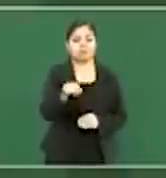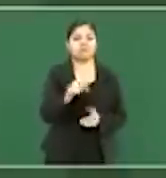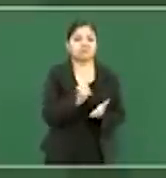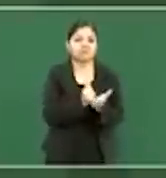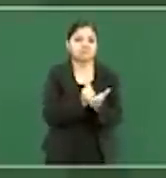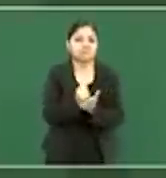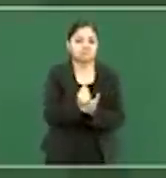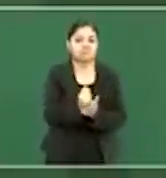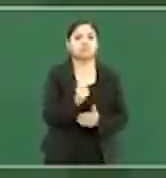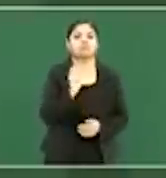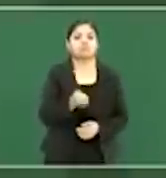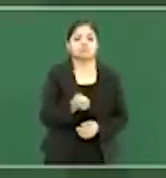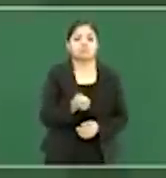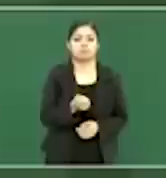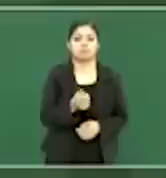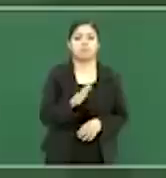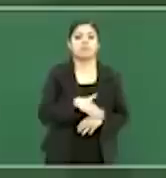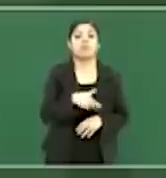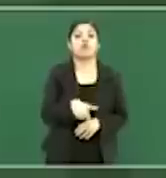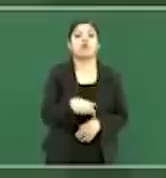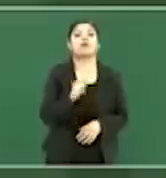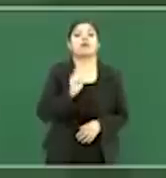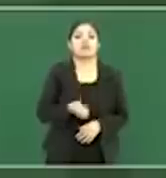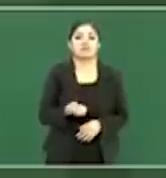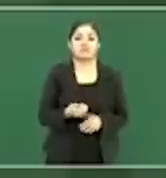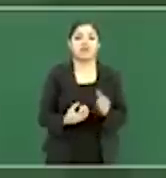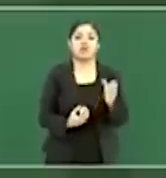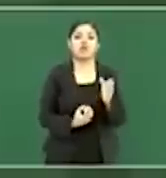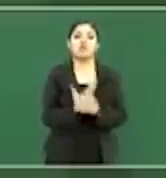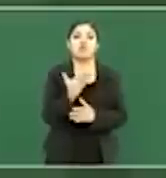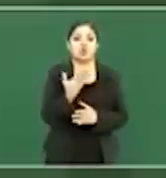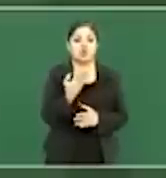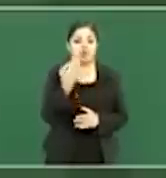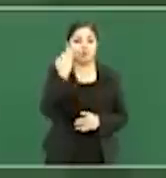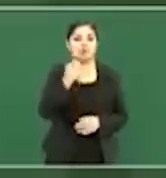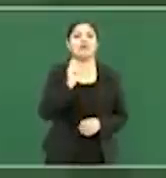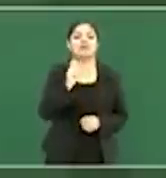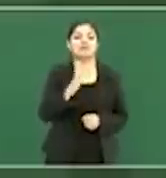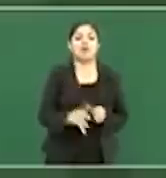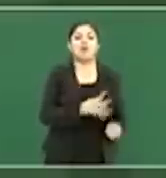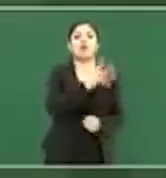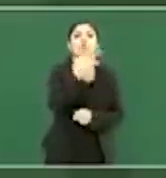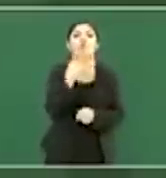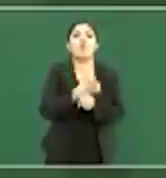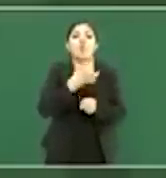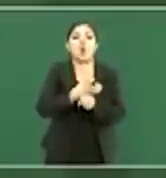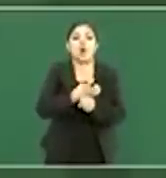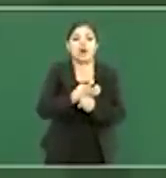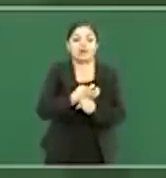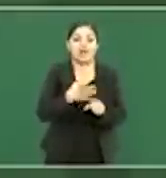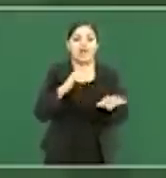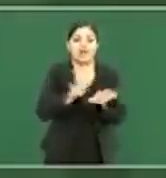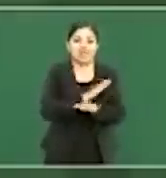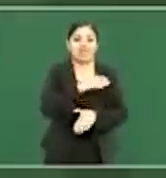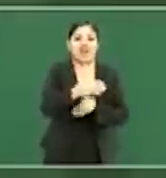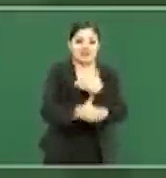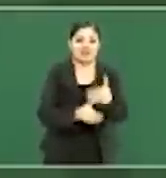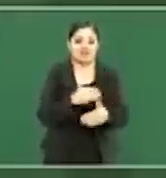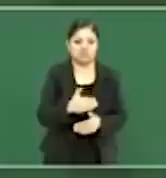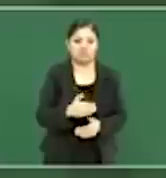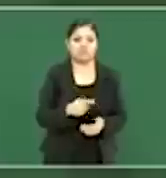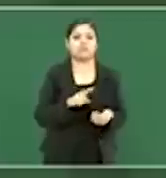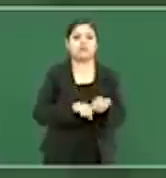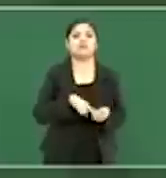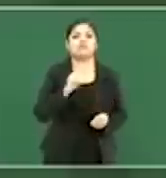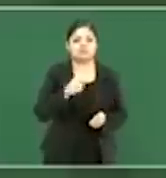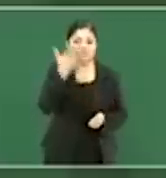un signo de los nuevos tiempos, de la cuarta transformación, es que hay división y hay equilibrio